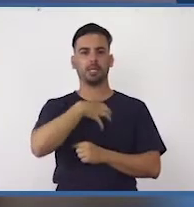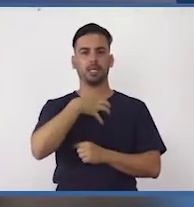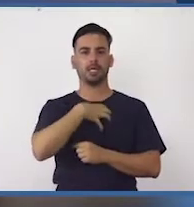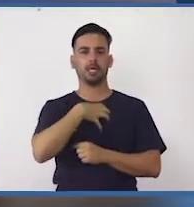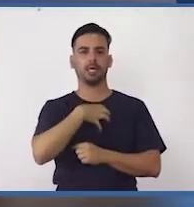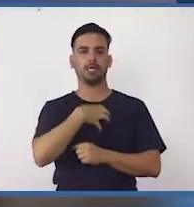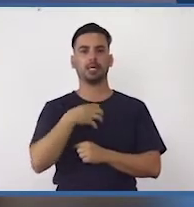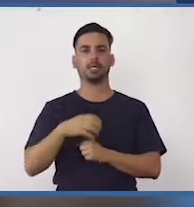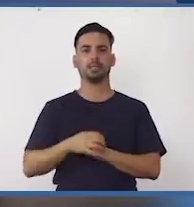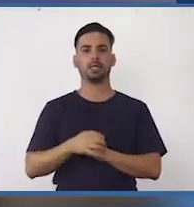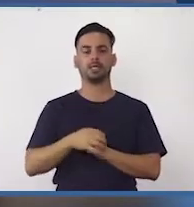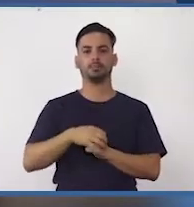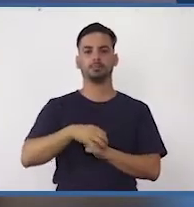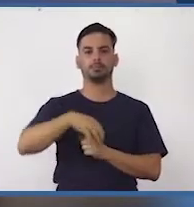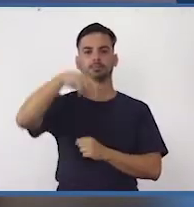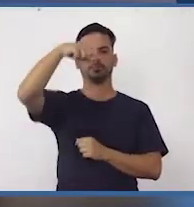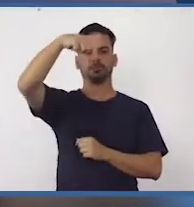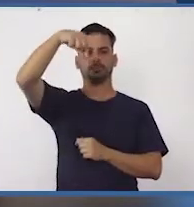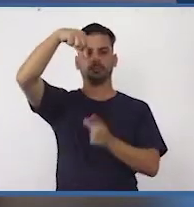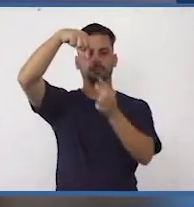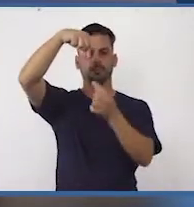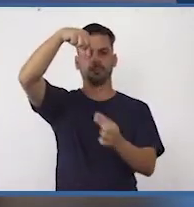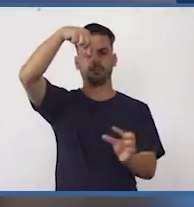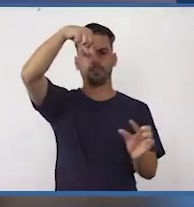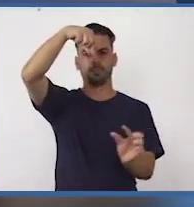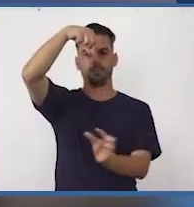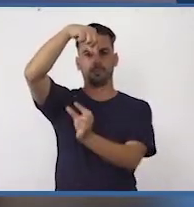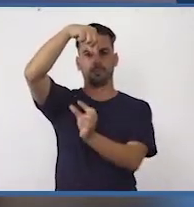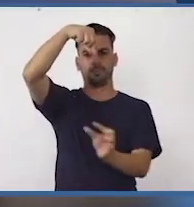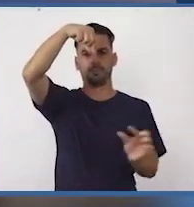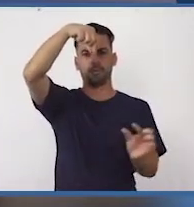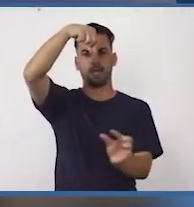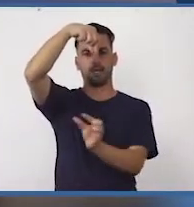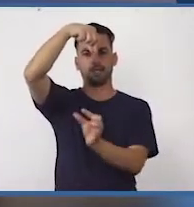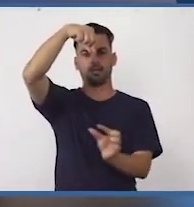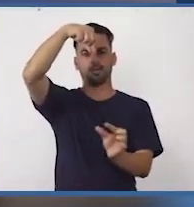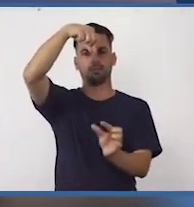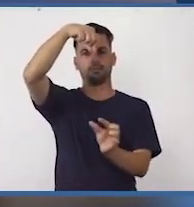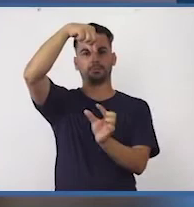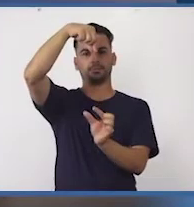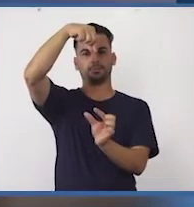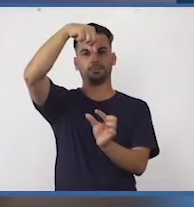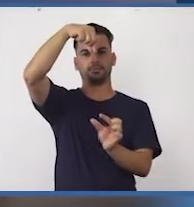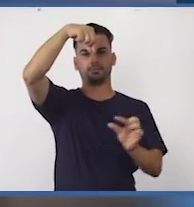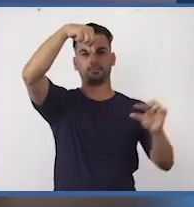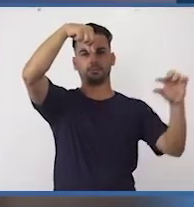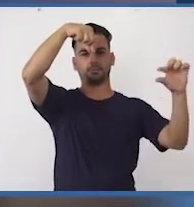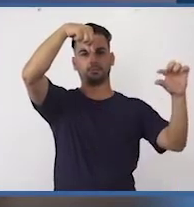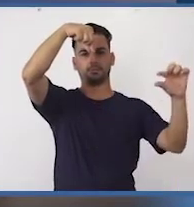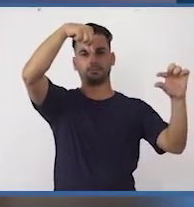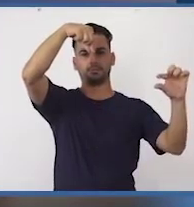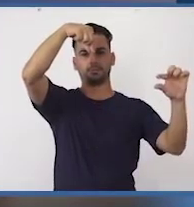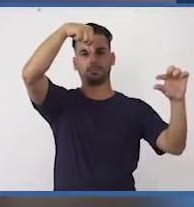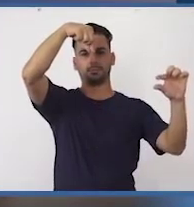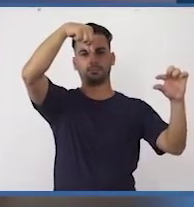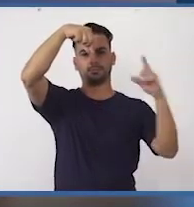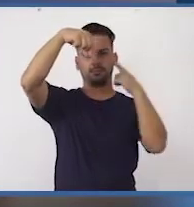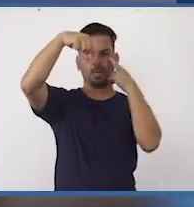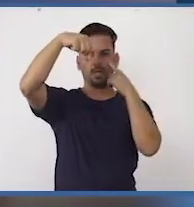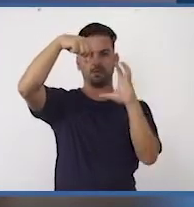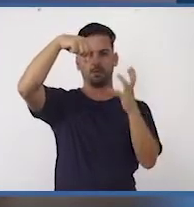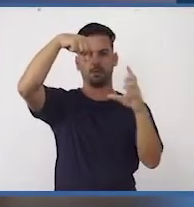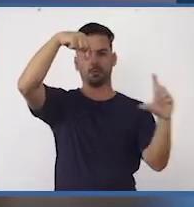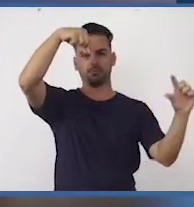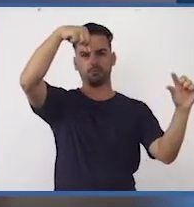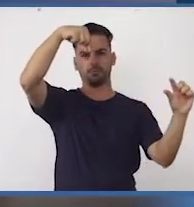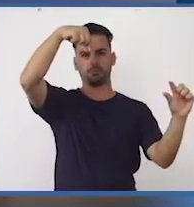viendo, ¿no verdad? Y a ese péndulo yo lo voy a sacar de su posición de equilibrio. Lo llevo hasta un extremo. Y vamos a ver entonces qué pasa. Tengo en